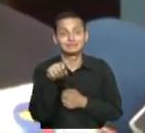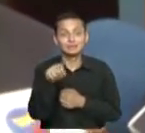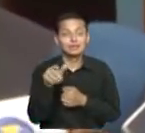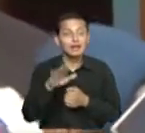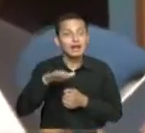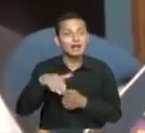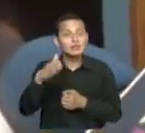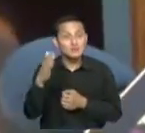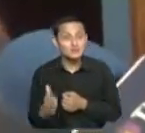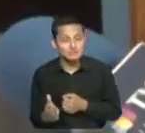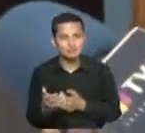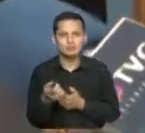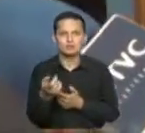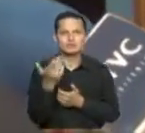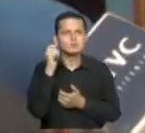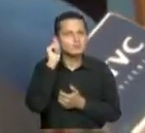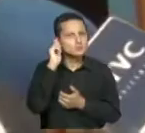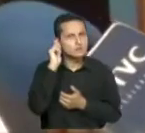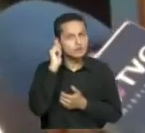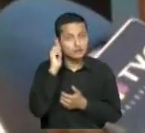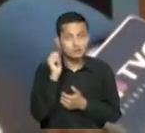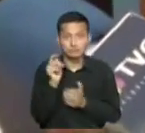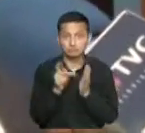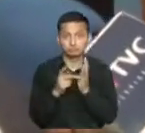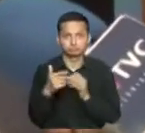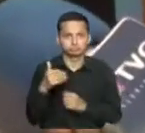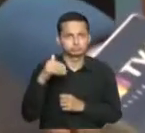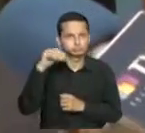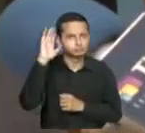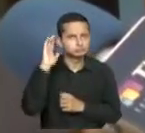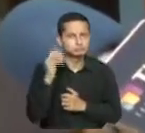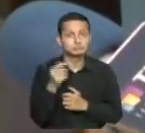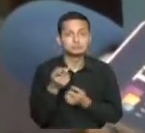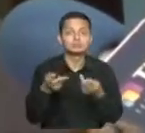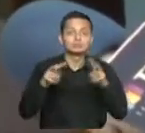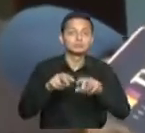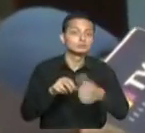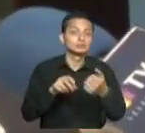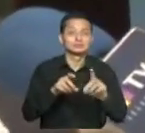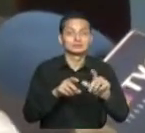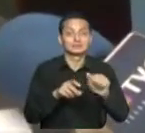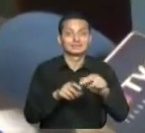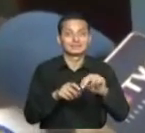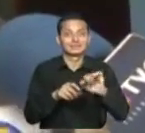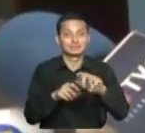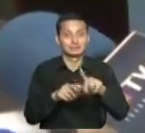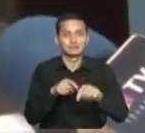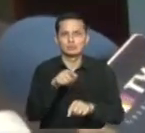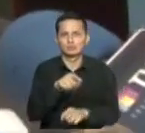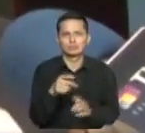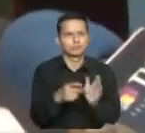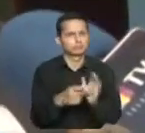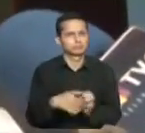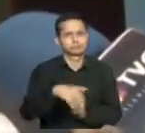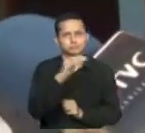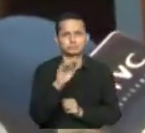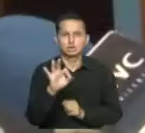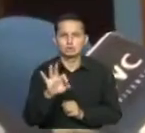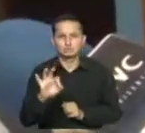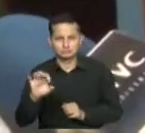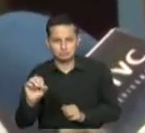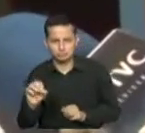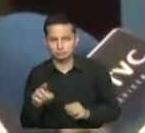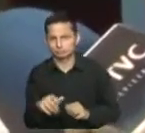estudiante mujer con más alto puntaje, y vamos a visitar ahora también a Daniel, que es el hombre con más alto puntaje. La sacaron